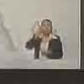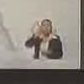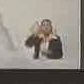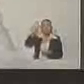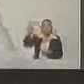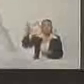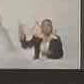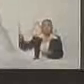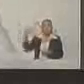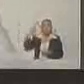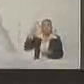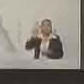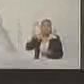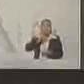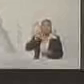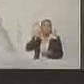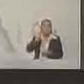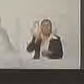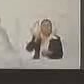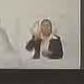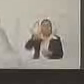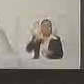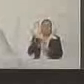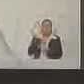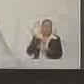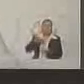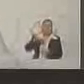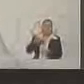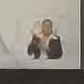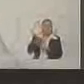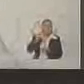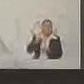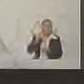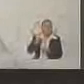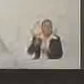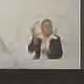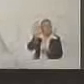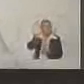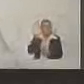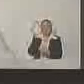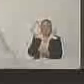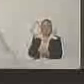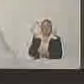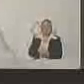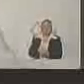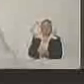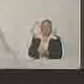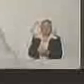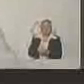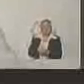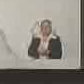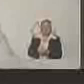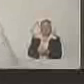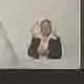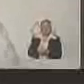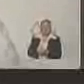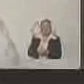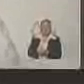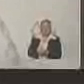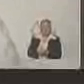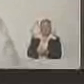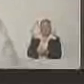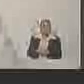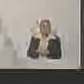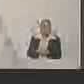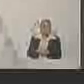bien, yo, como hace un rato, convoco a todos los candidatos a que, si